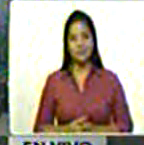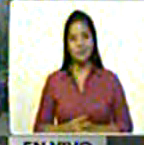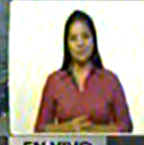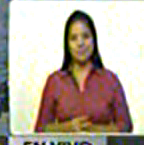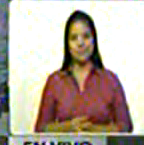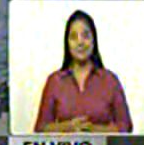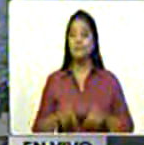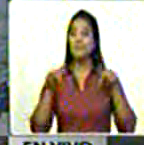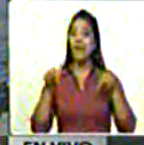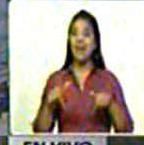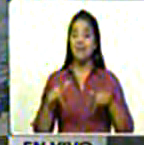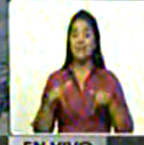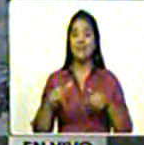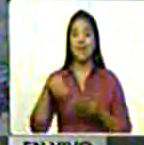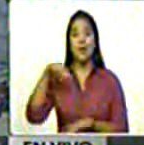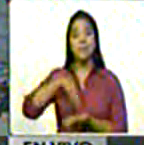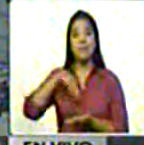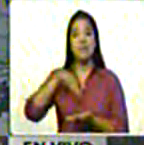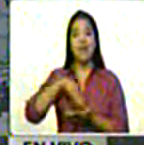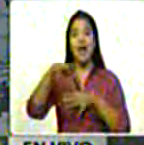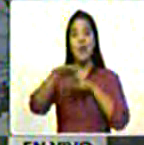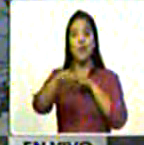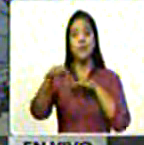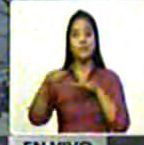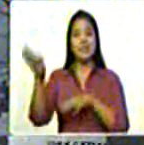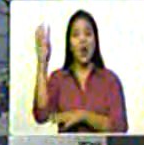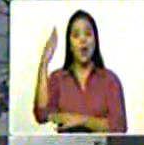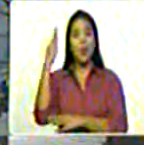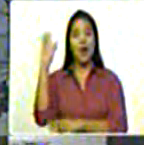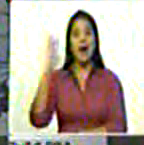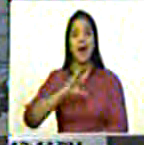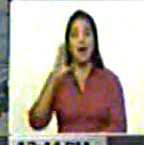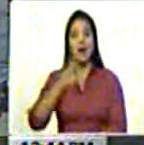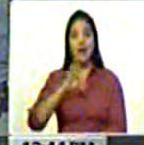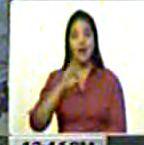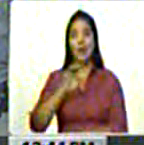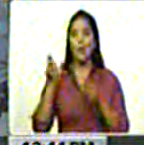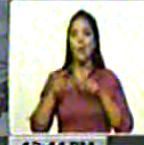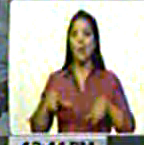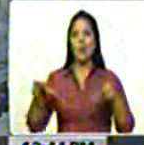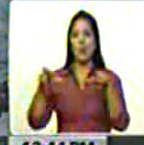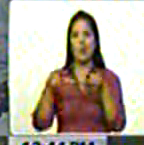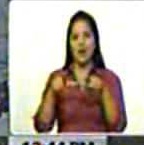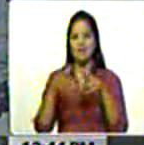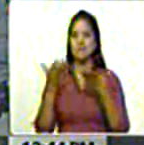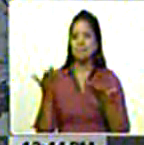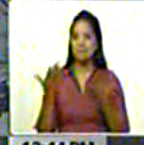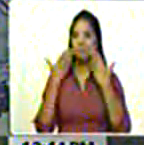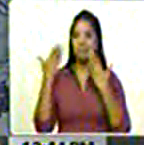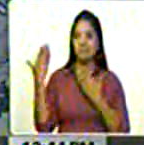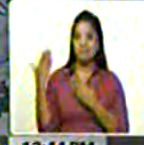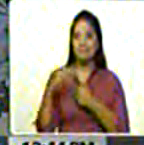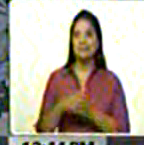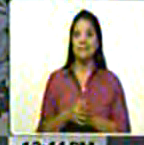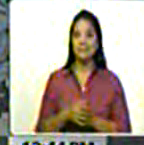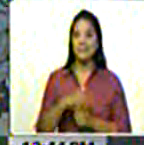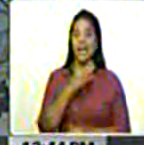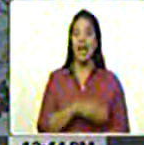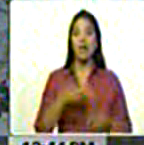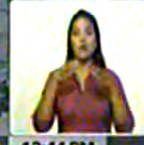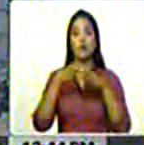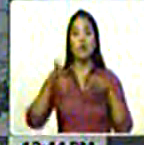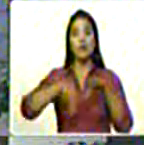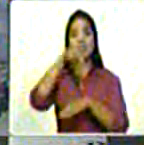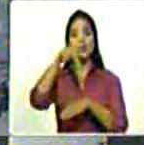En Macaracuay, aquí en el estado Miranda, en el municipio Baruta, en Caracas, en un galpón, y estamos como parte del Comando Nacional de